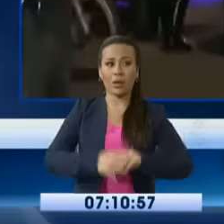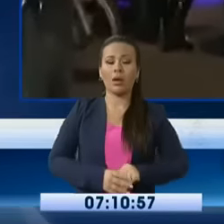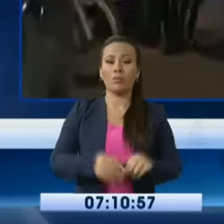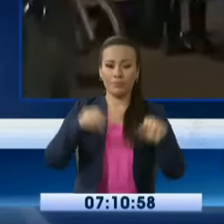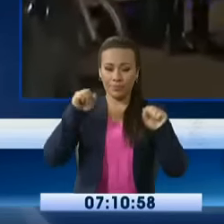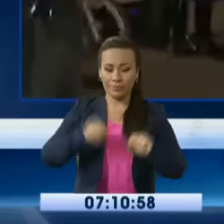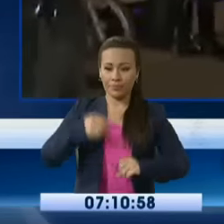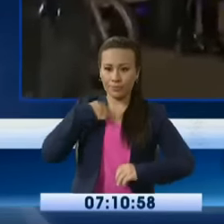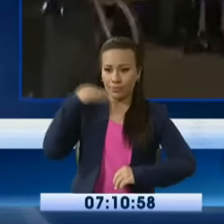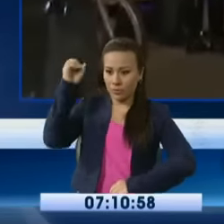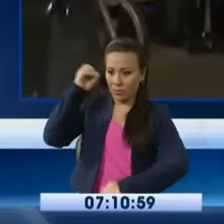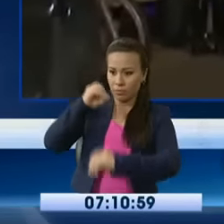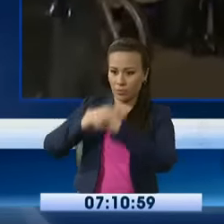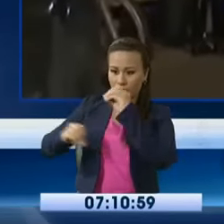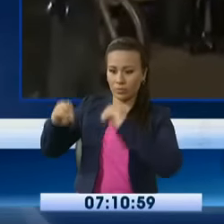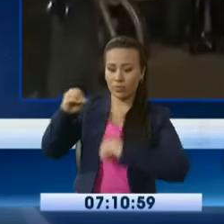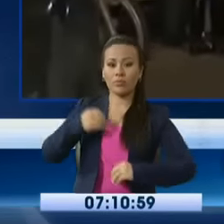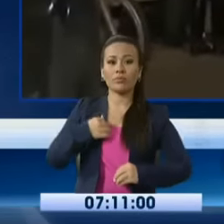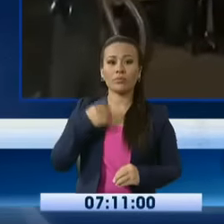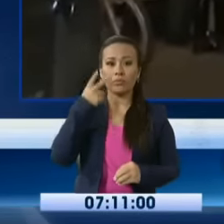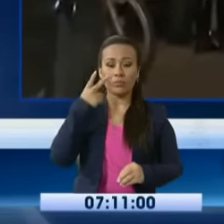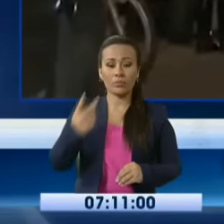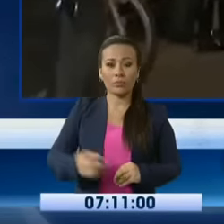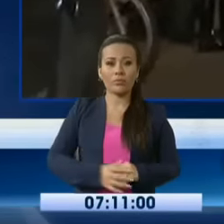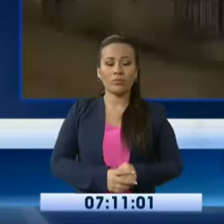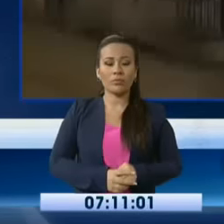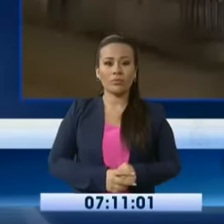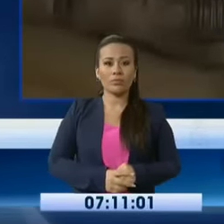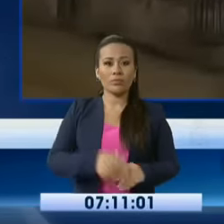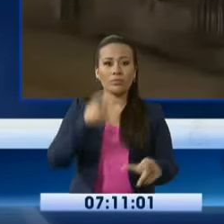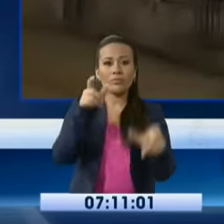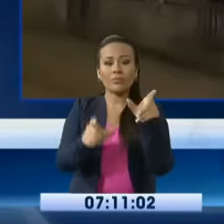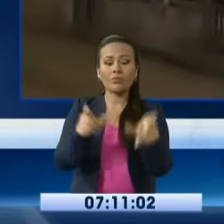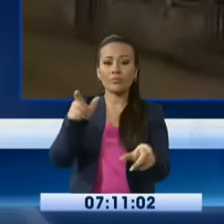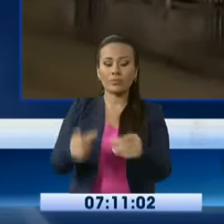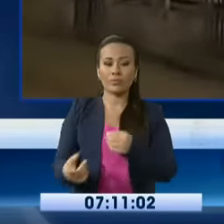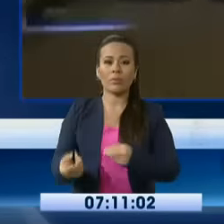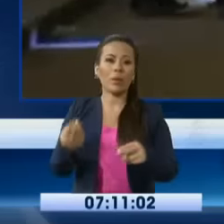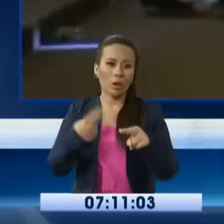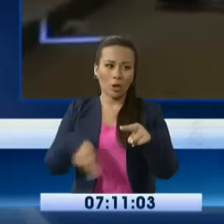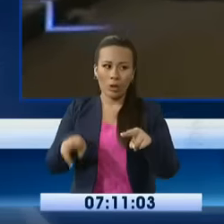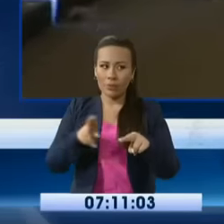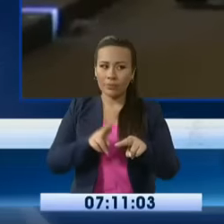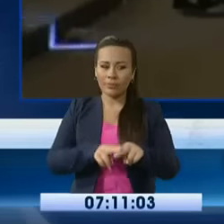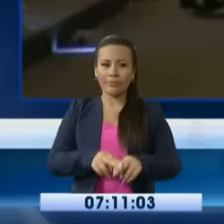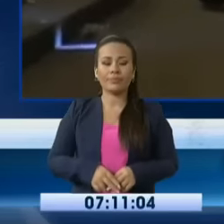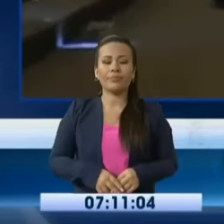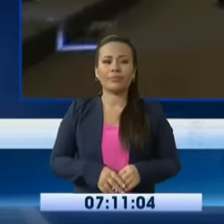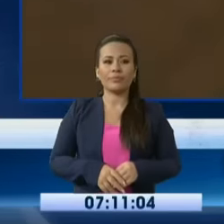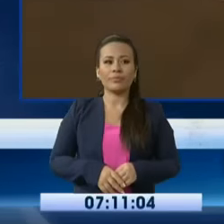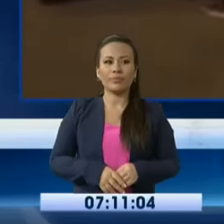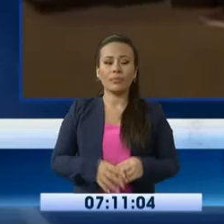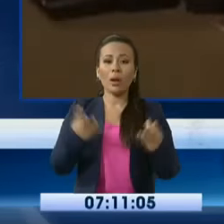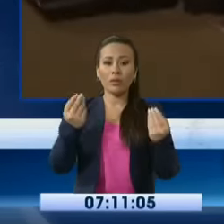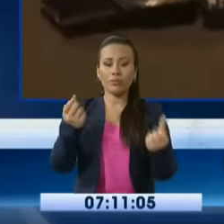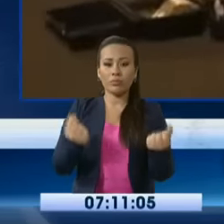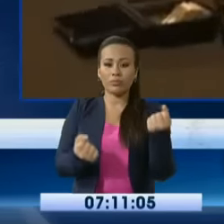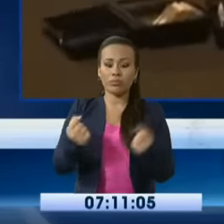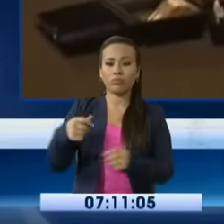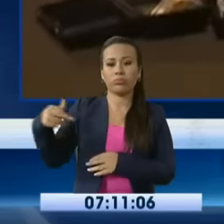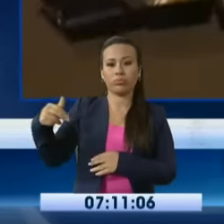podemos observar, sí, buenos días, podemos observar la presencia normal del tráfico de tanto las personas como de